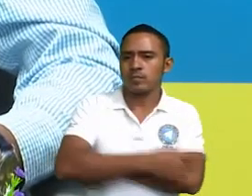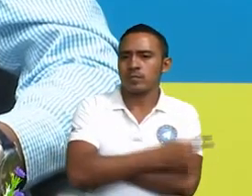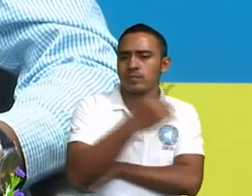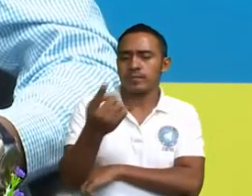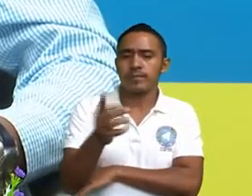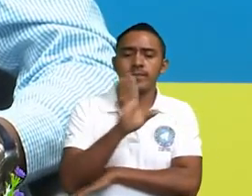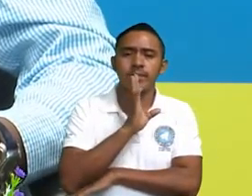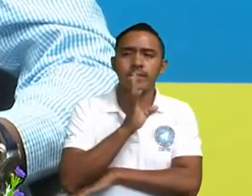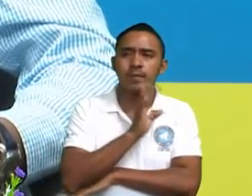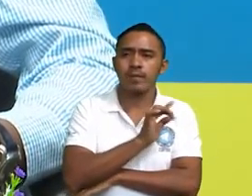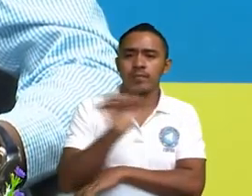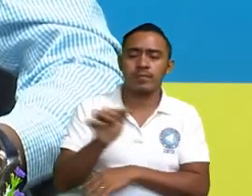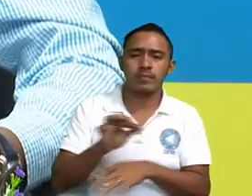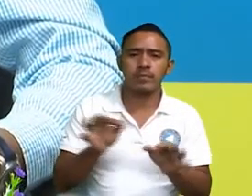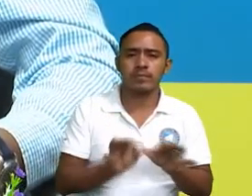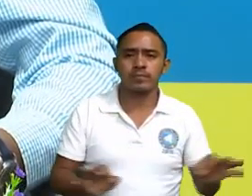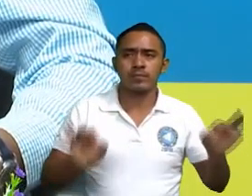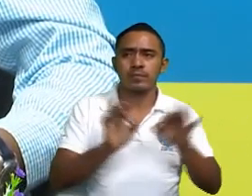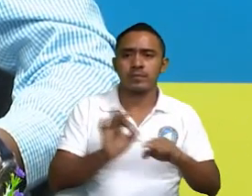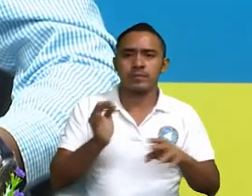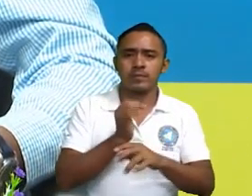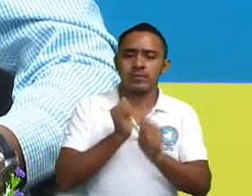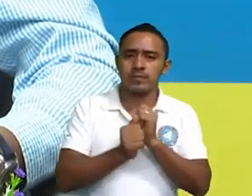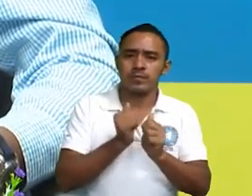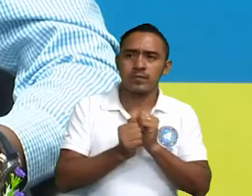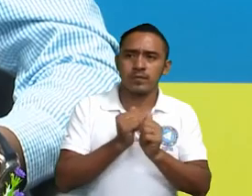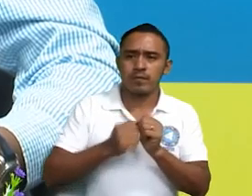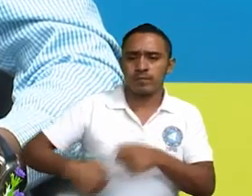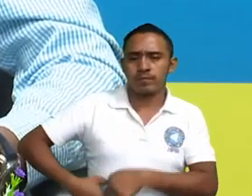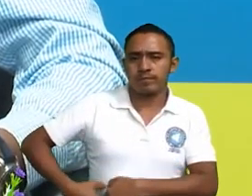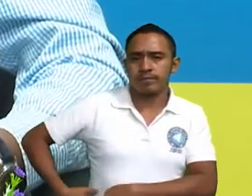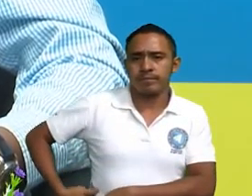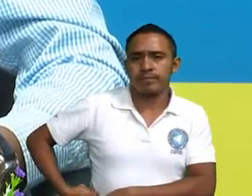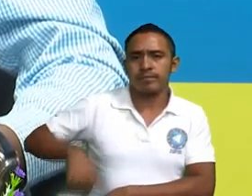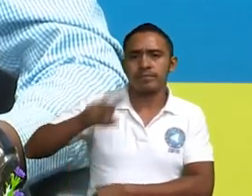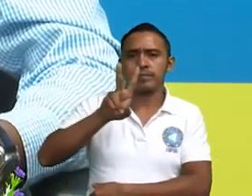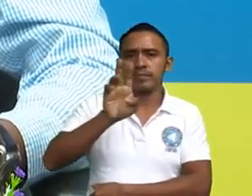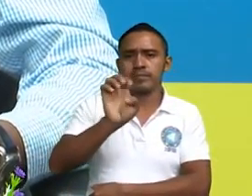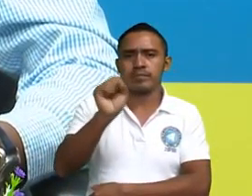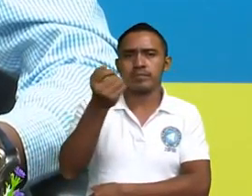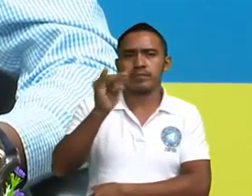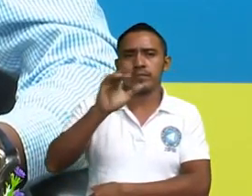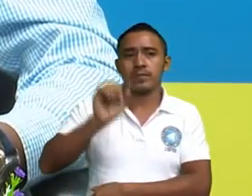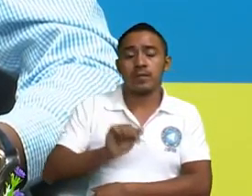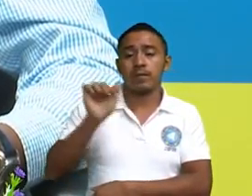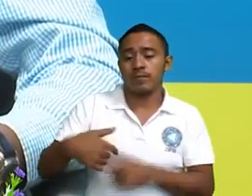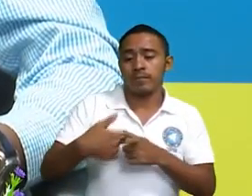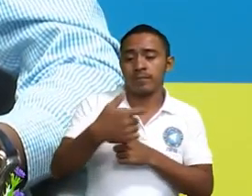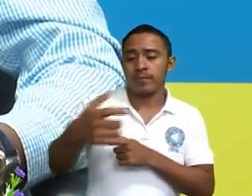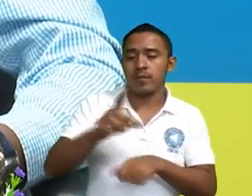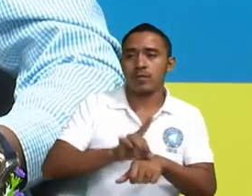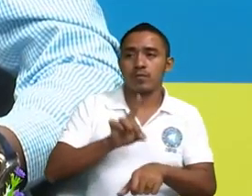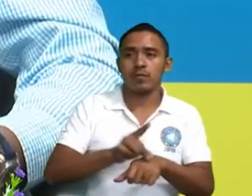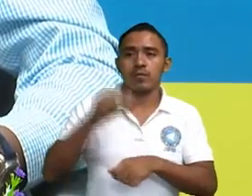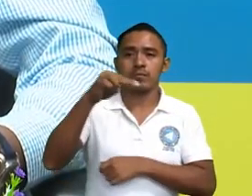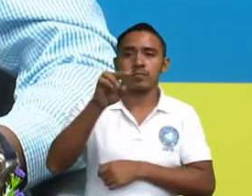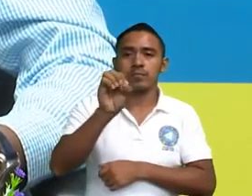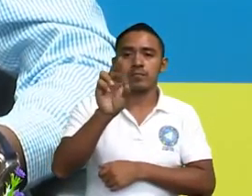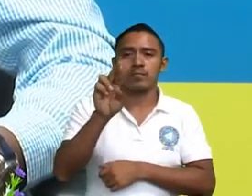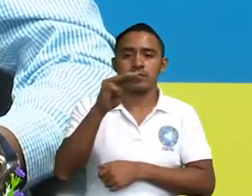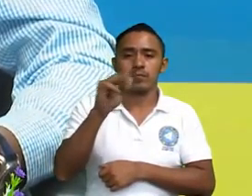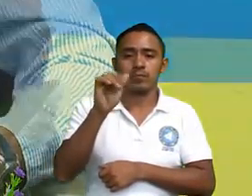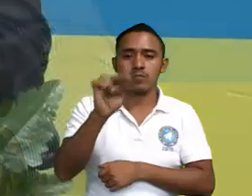tema interesante como son los trastornos en la vesícula. Para ello hemos invitado al doctor Norman Narváez,